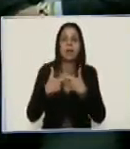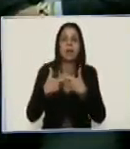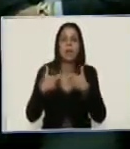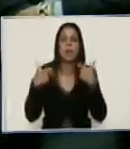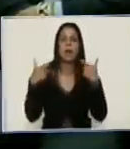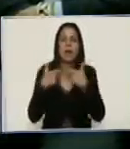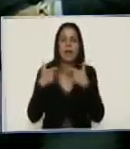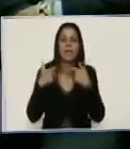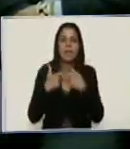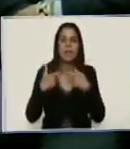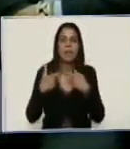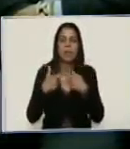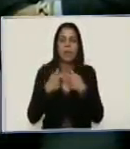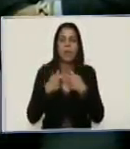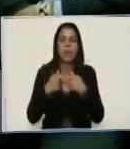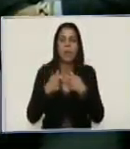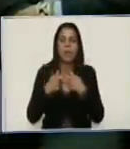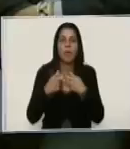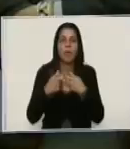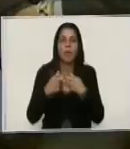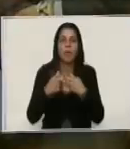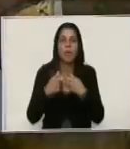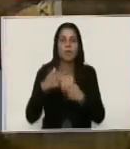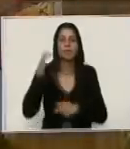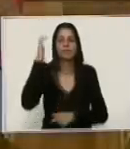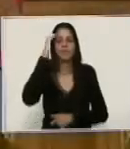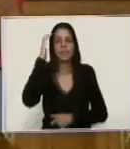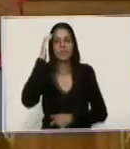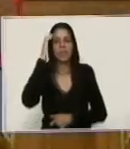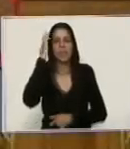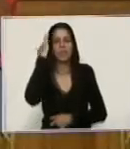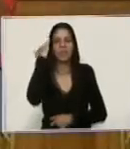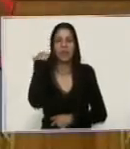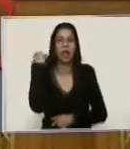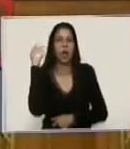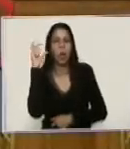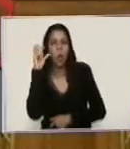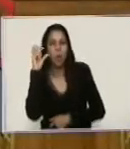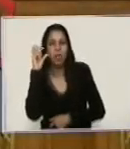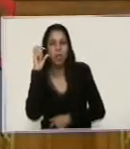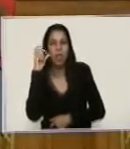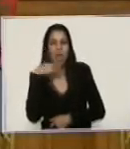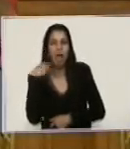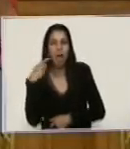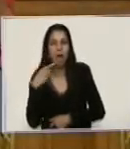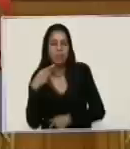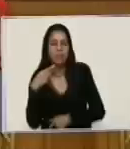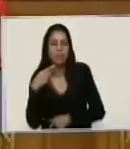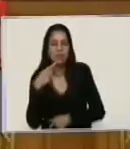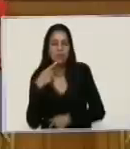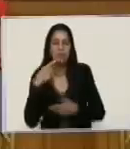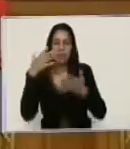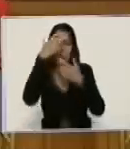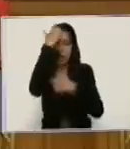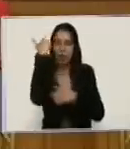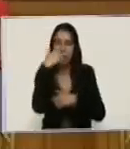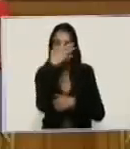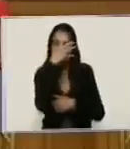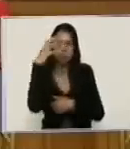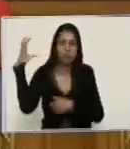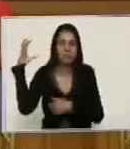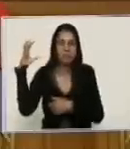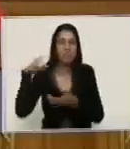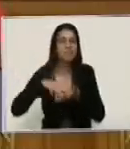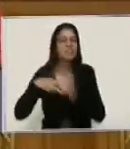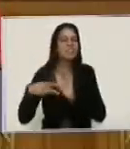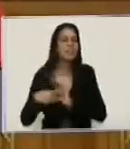un enemigo que él sabe y él oye que cuando lo mencionamos y lo desenmascaramos, lo estamos